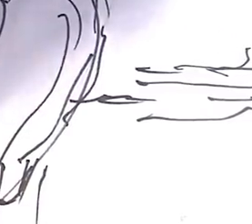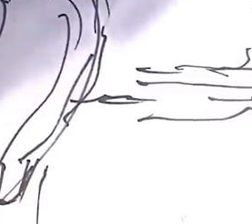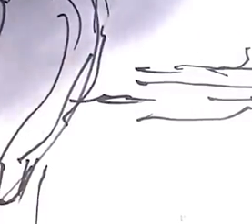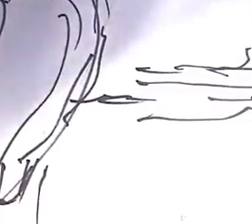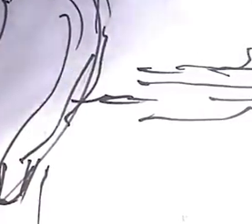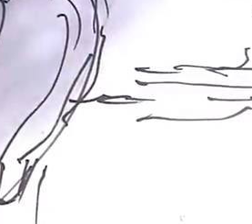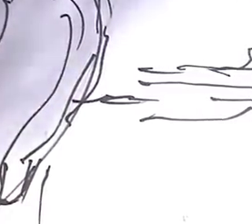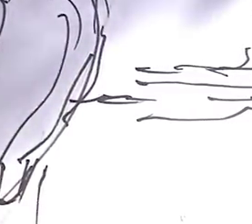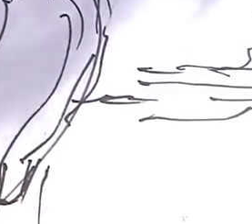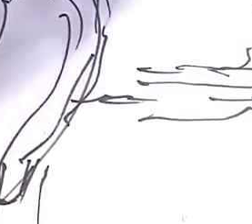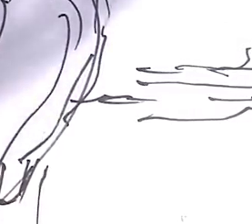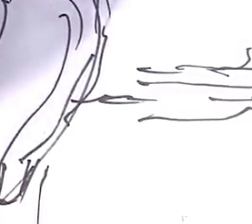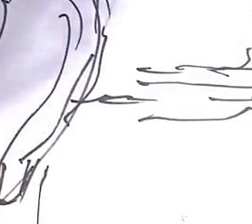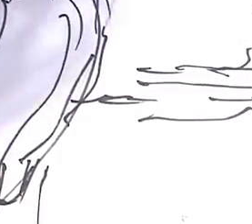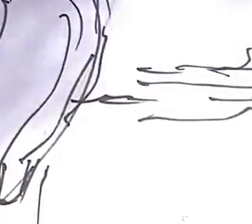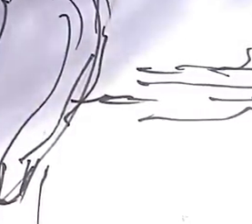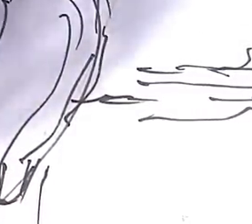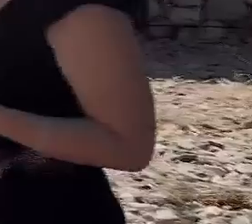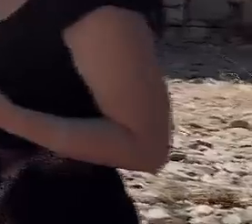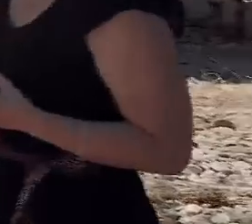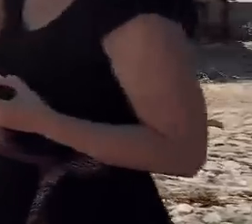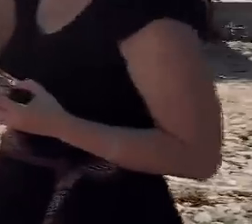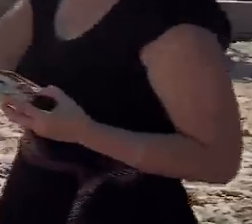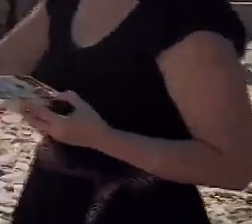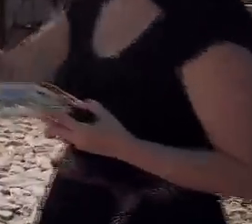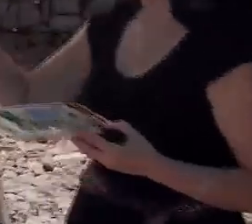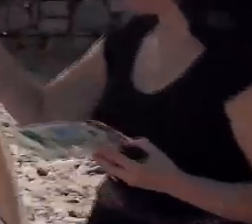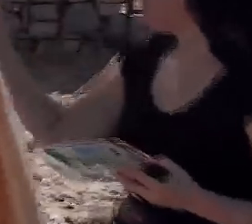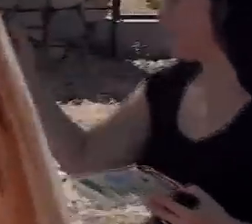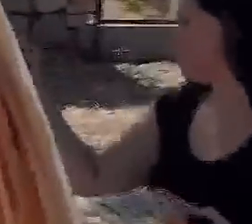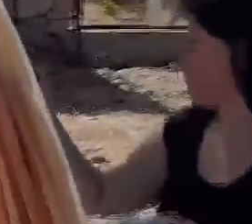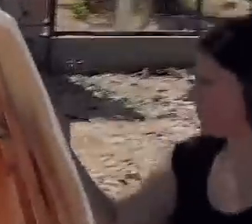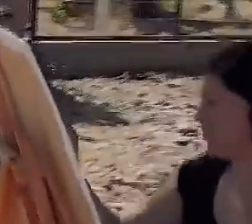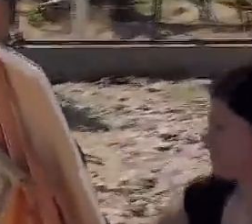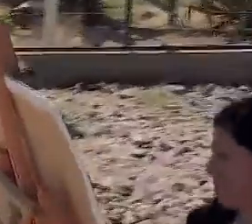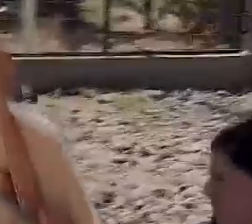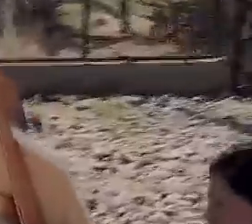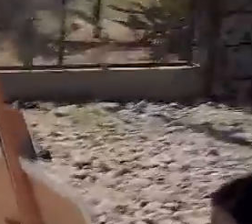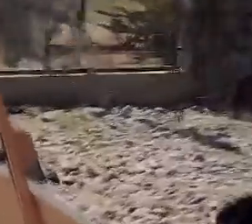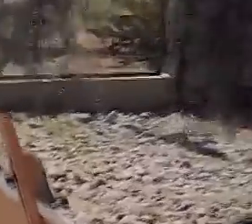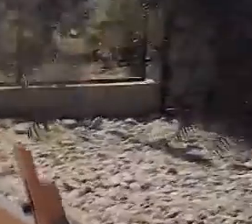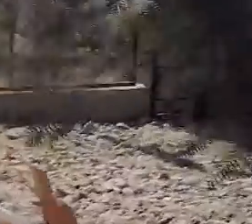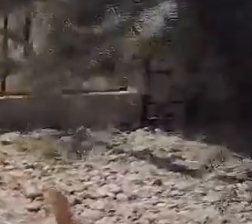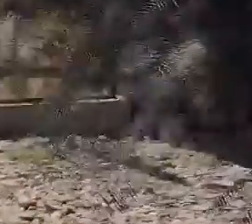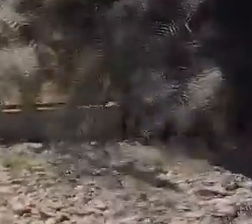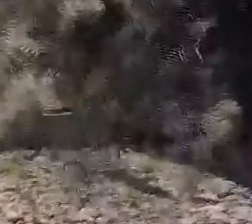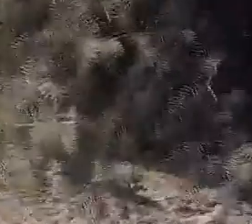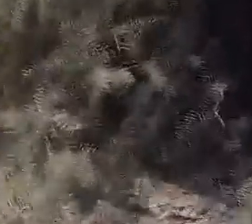Argentina tu voz